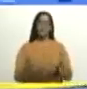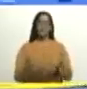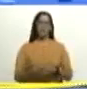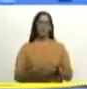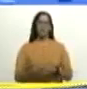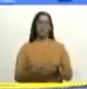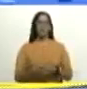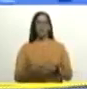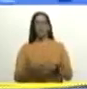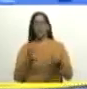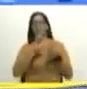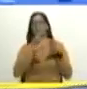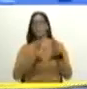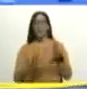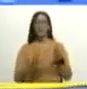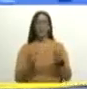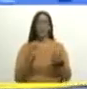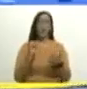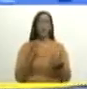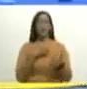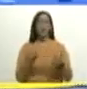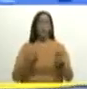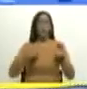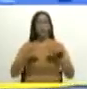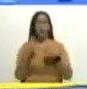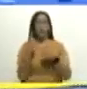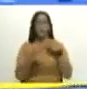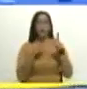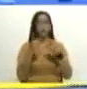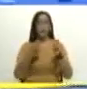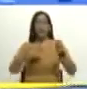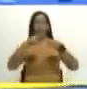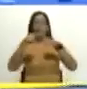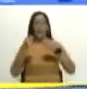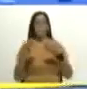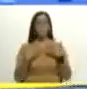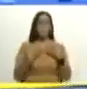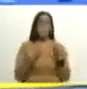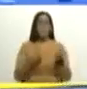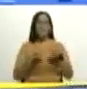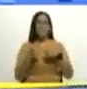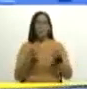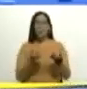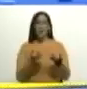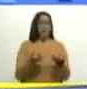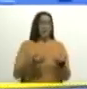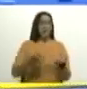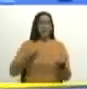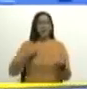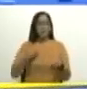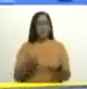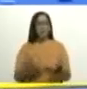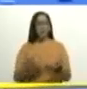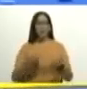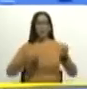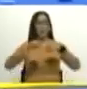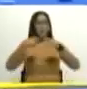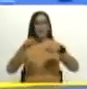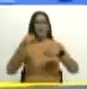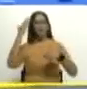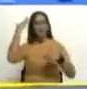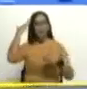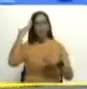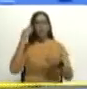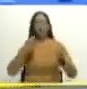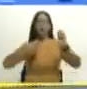una materia prima, o quiero importar un producto para comerciarlo en mi tienda, en mi supermercado, lo importo y sé que